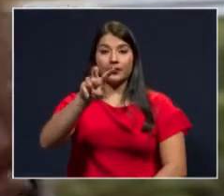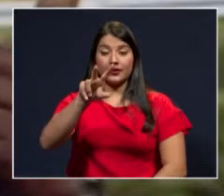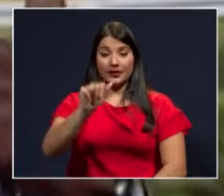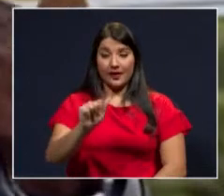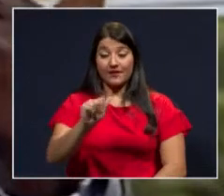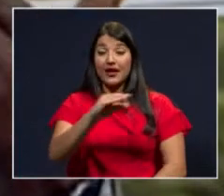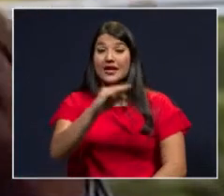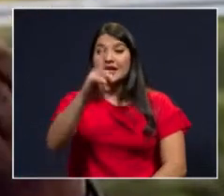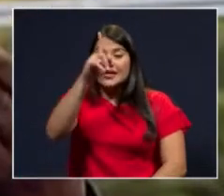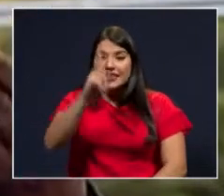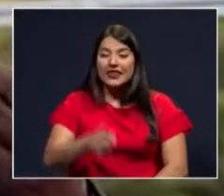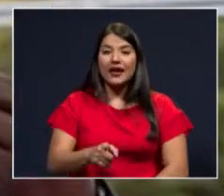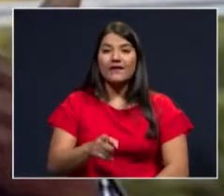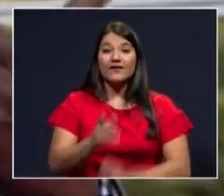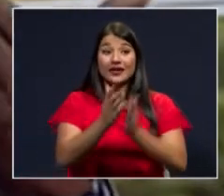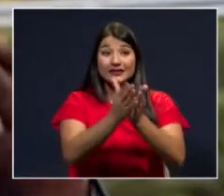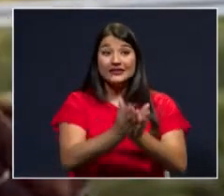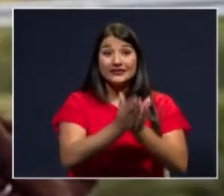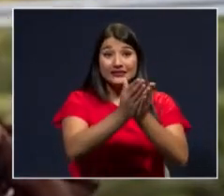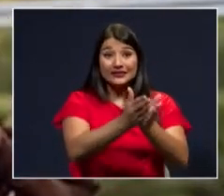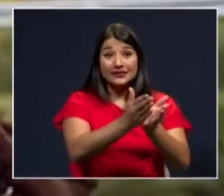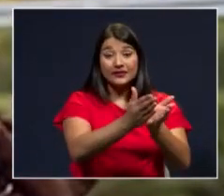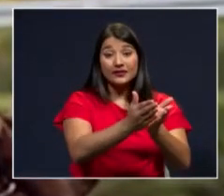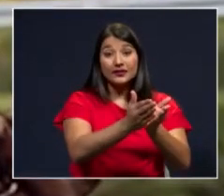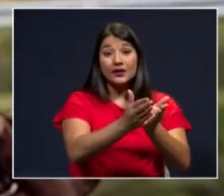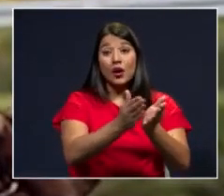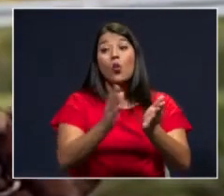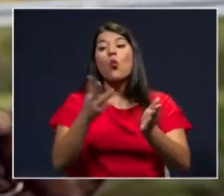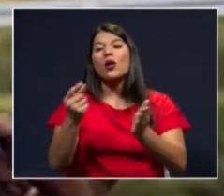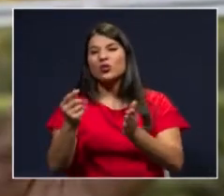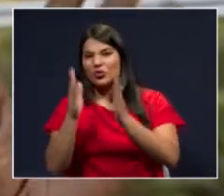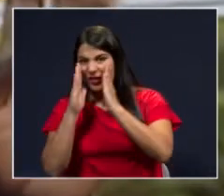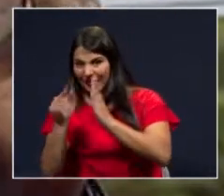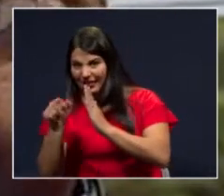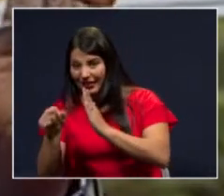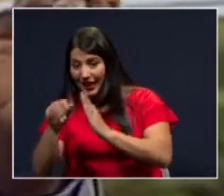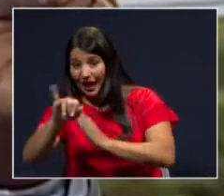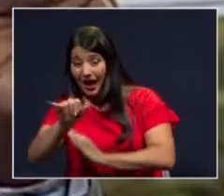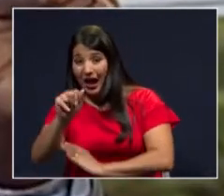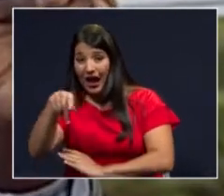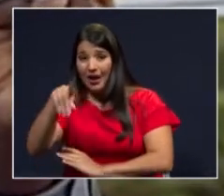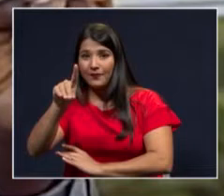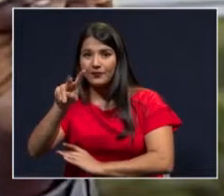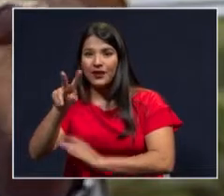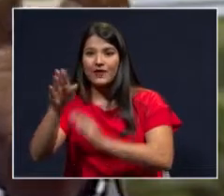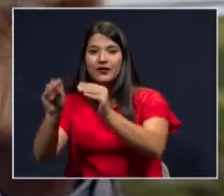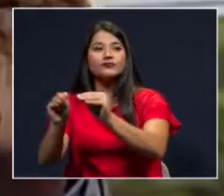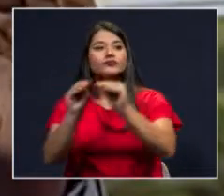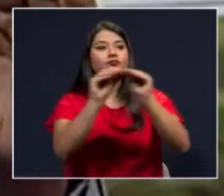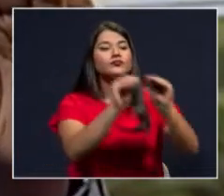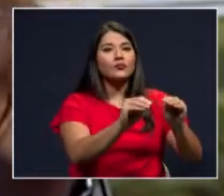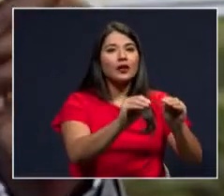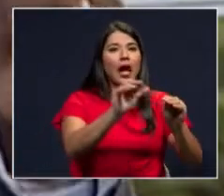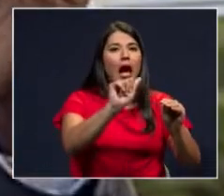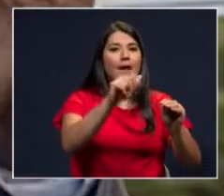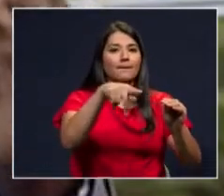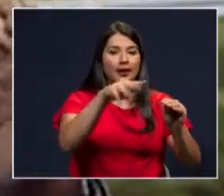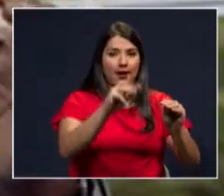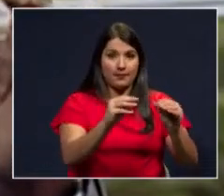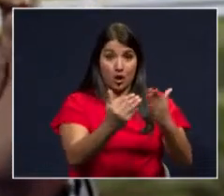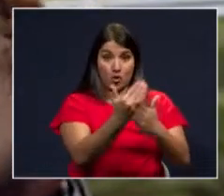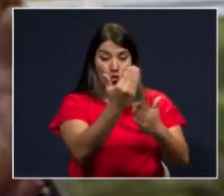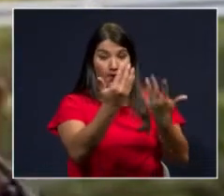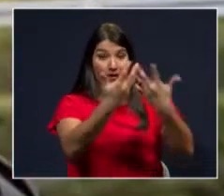ser trasladados a la nueva terminal de contenedores, y me certificó 3. Dice que con